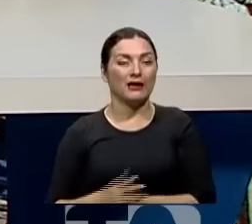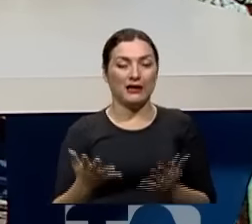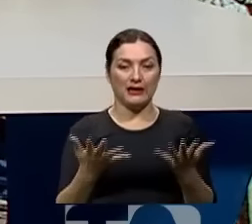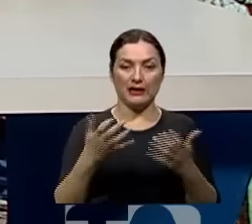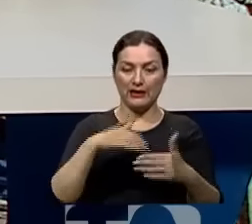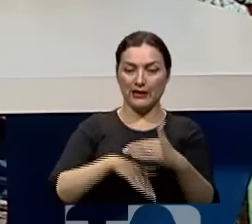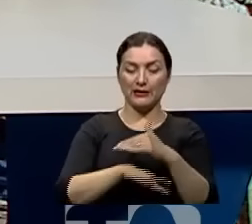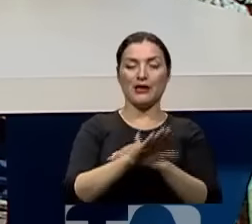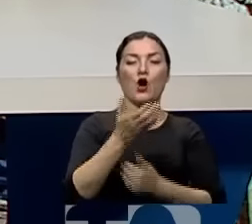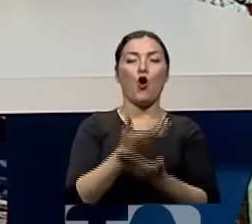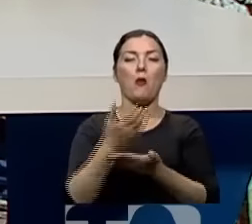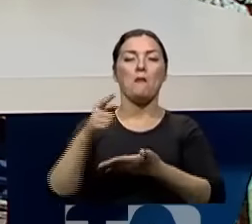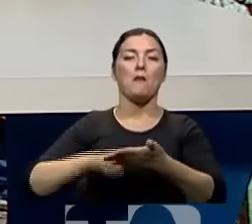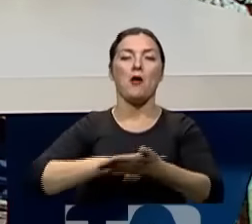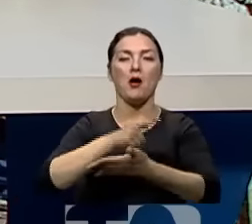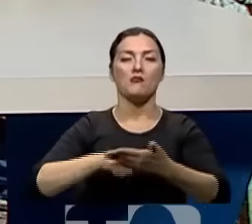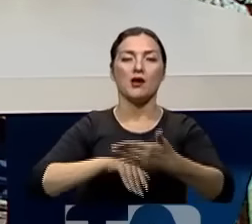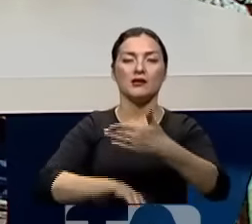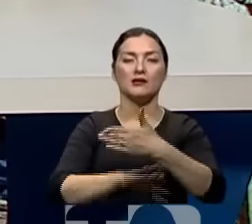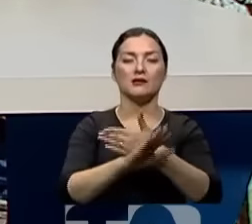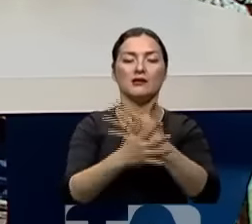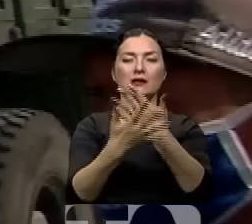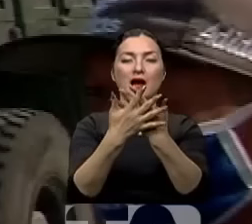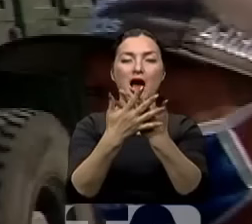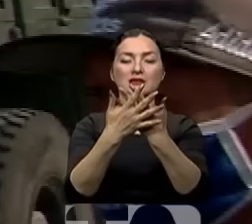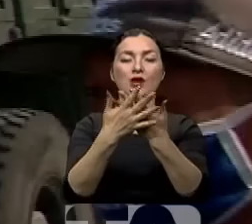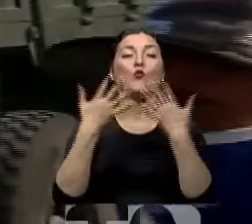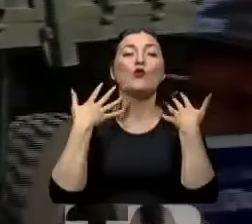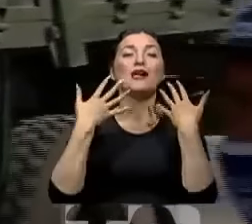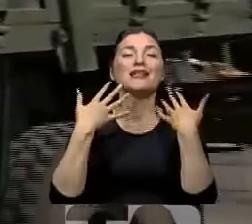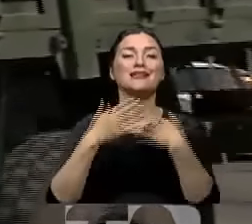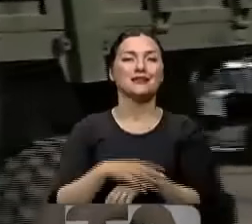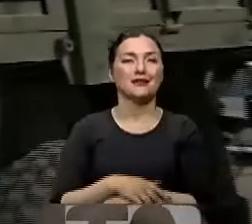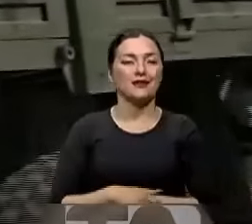ingresar objetos prohibidos a la cárcel de La Roca.